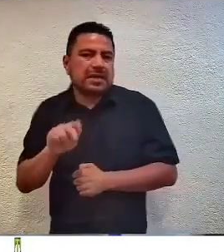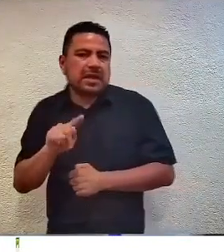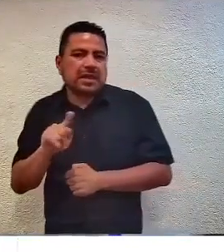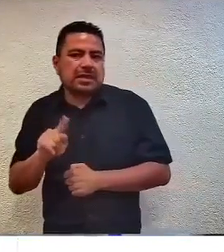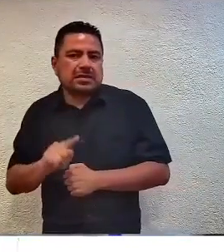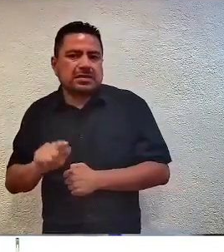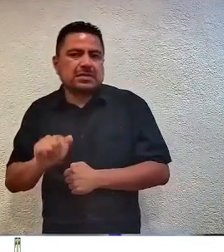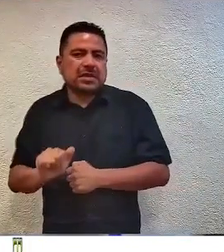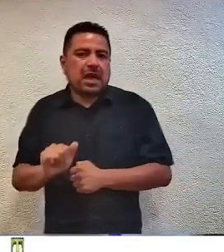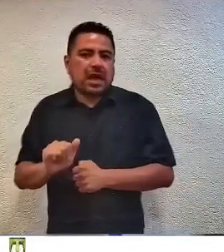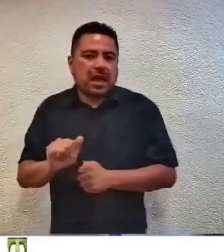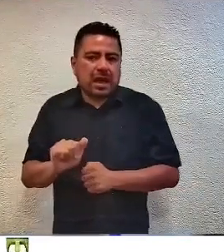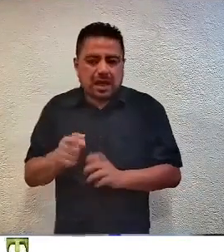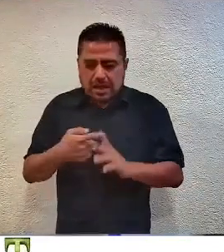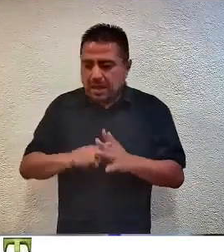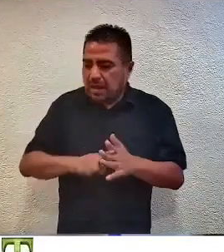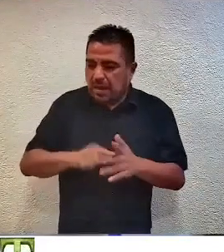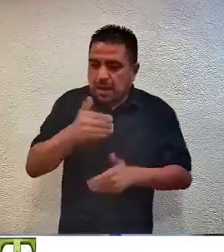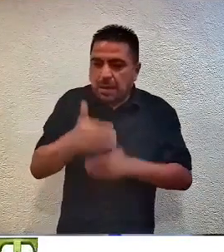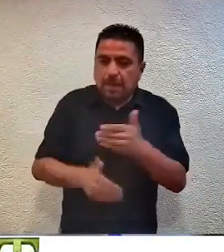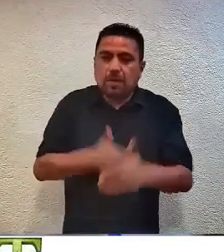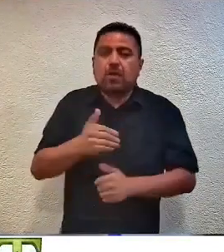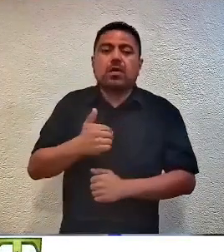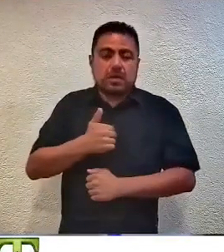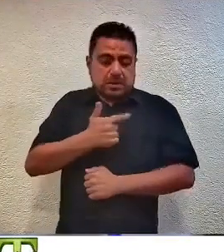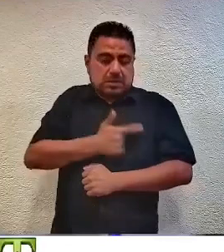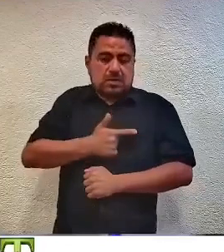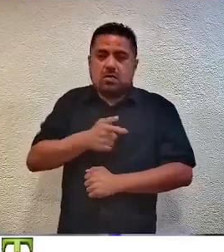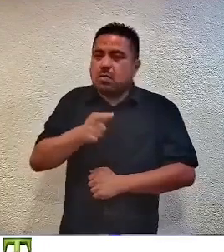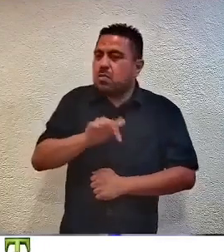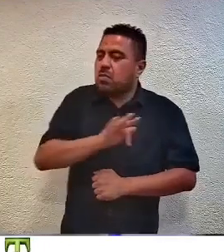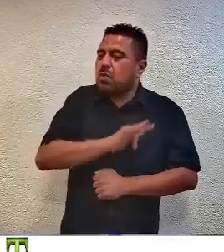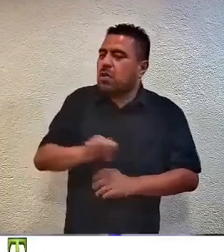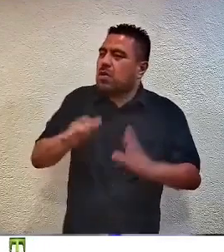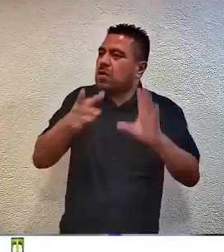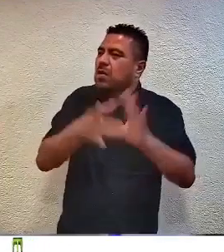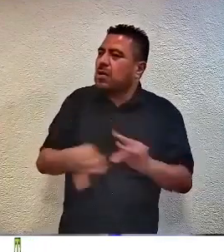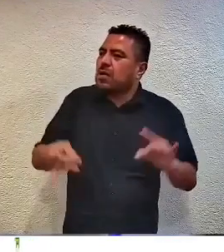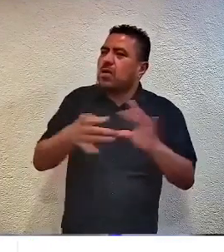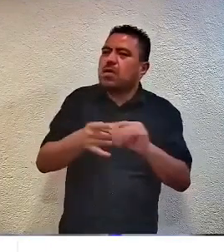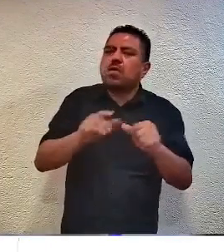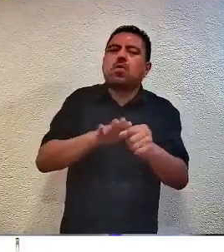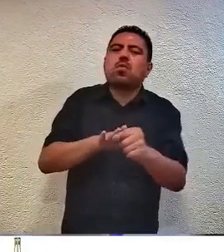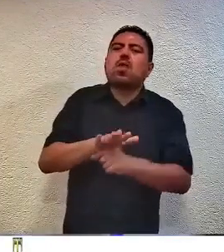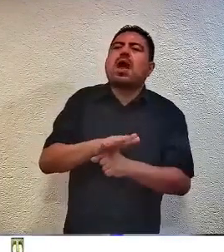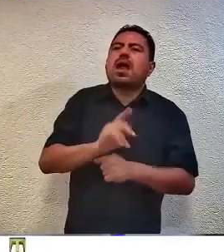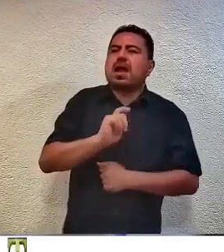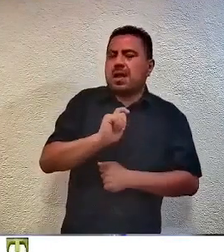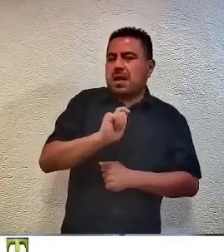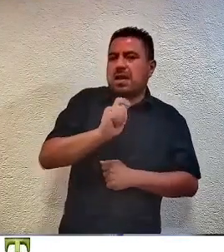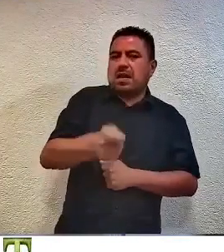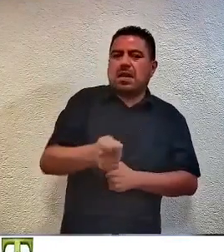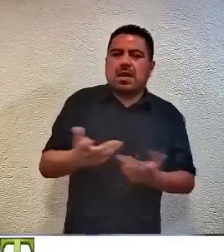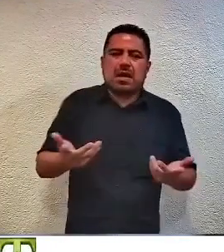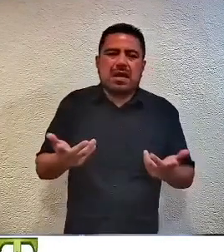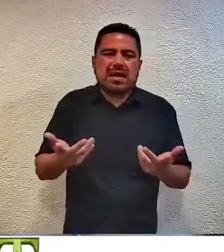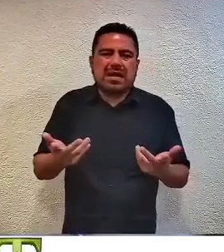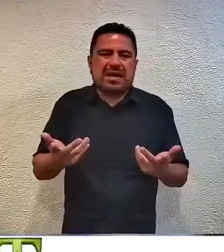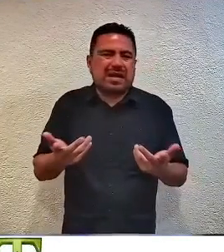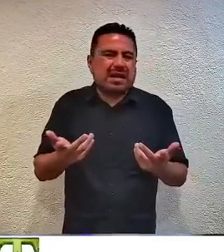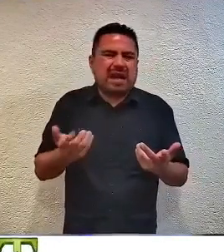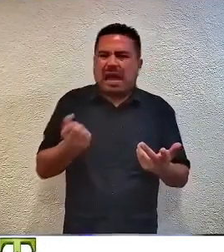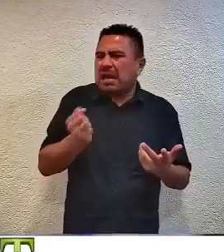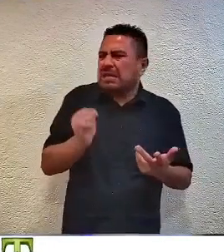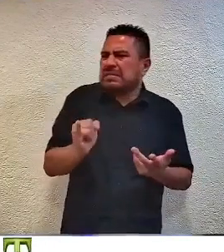actos procesales, me gustaría que precisara cuál es en sí